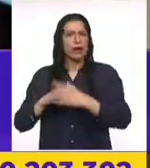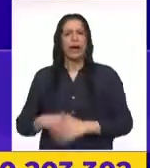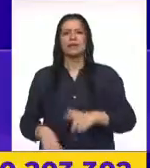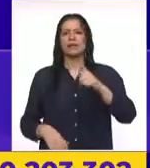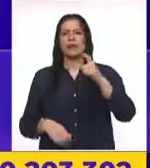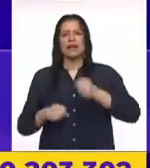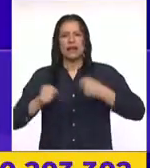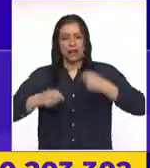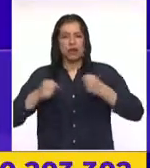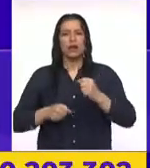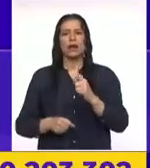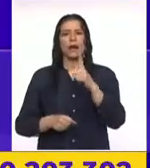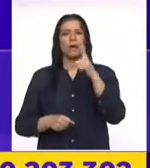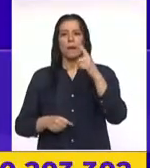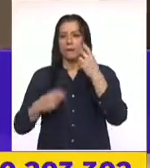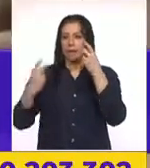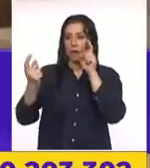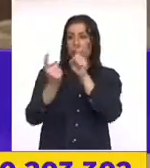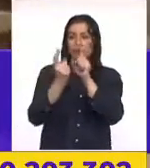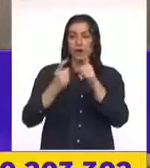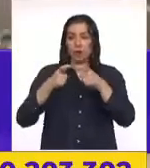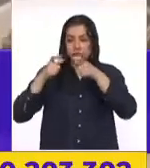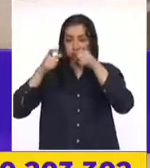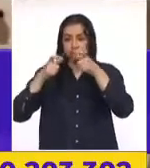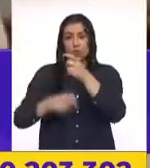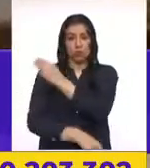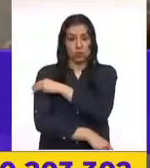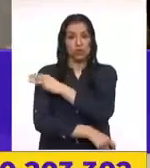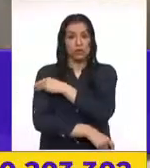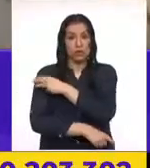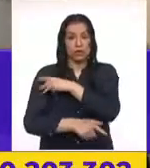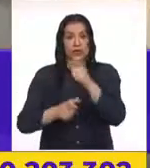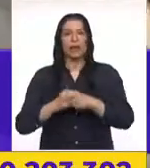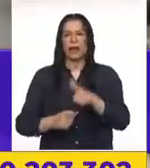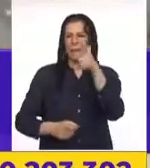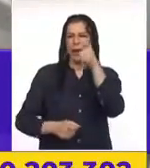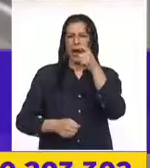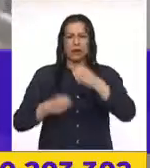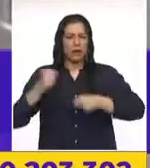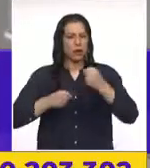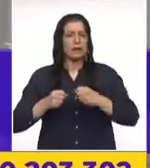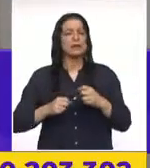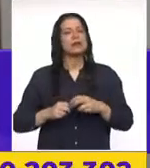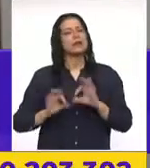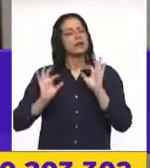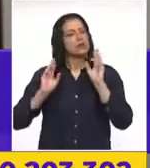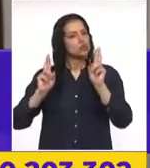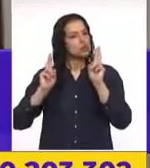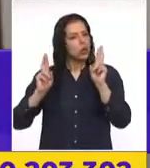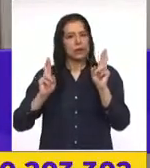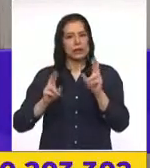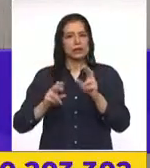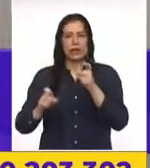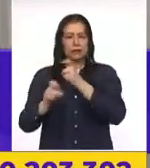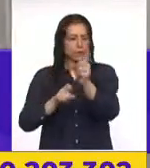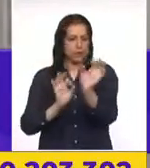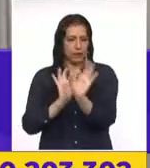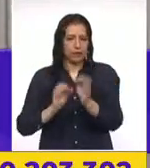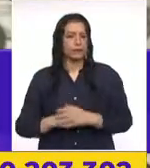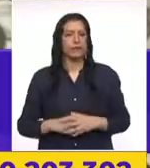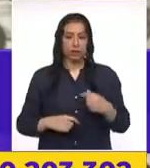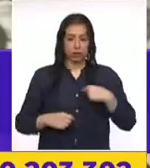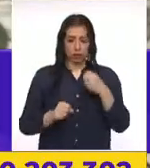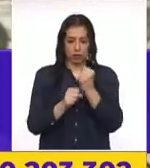disparo para repeler a un agente de seguridad. Afortunadamente, no hubo heridos. Justo donde trabajo al costado,